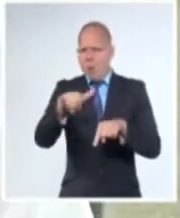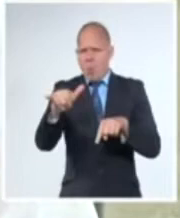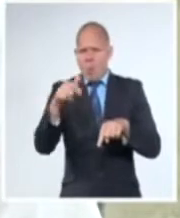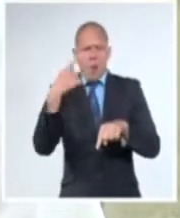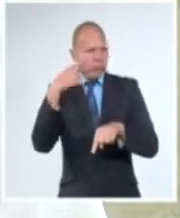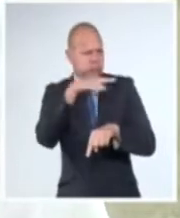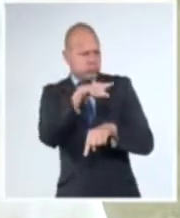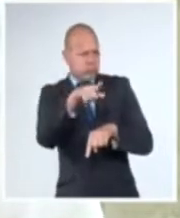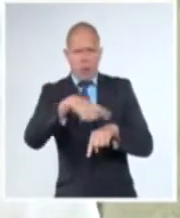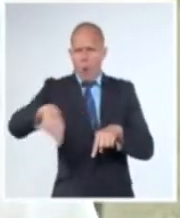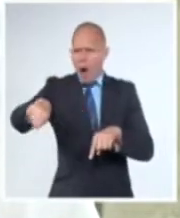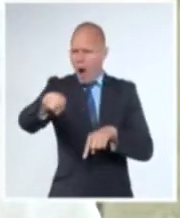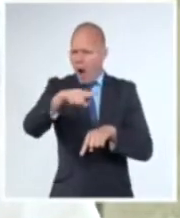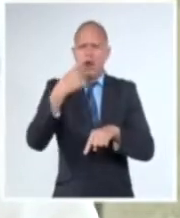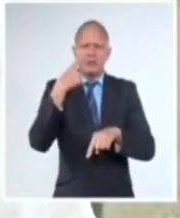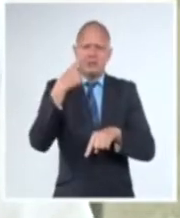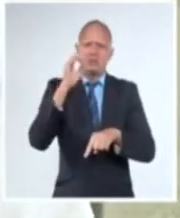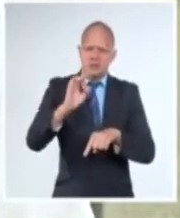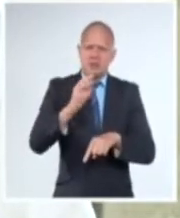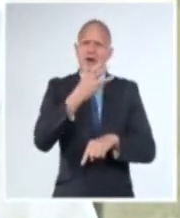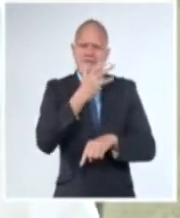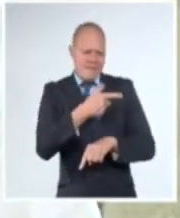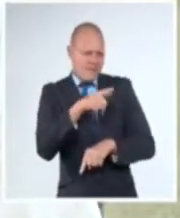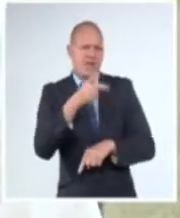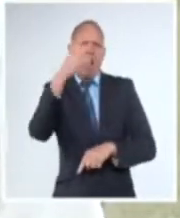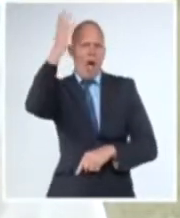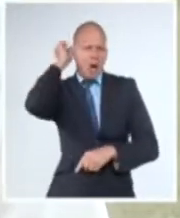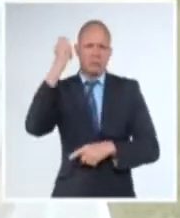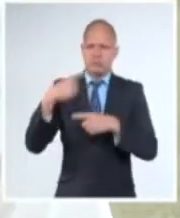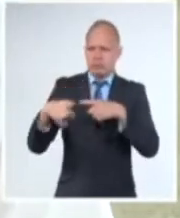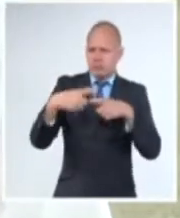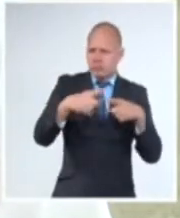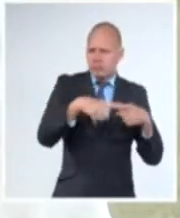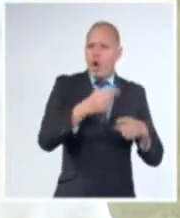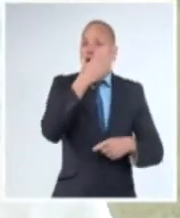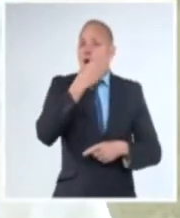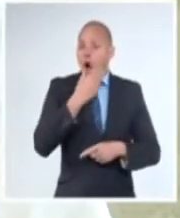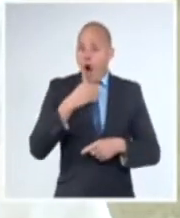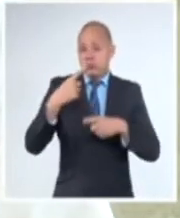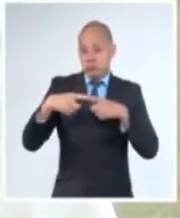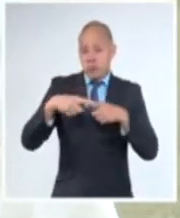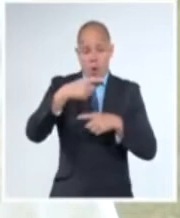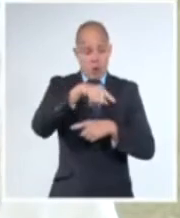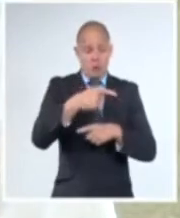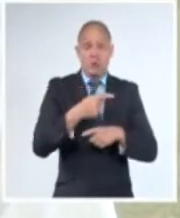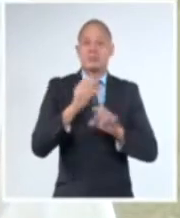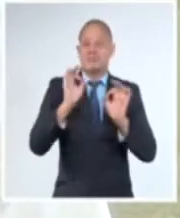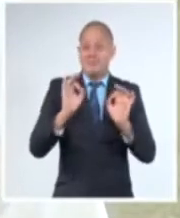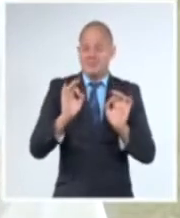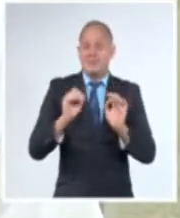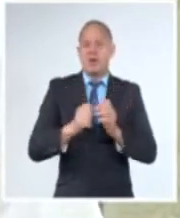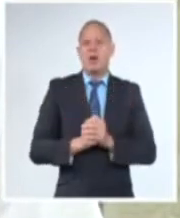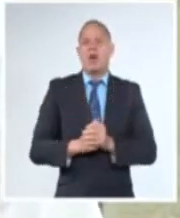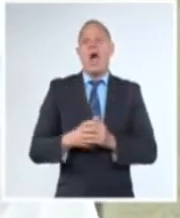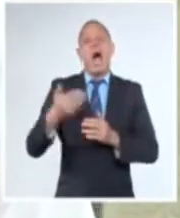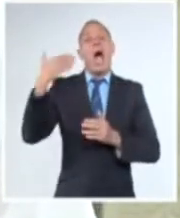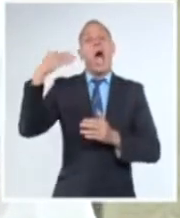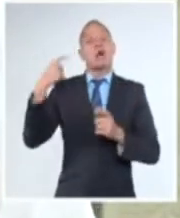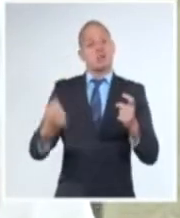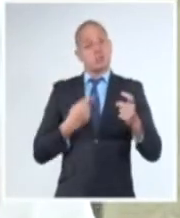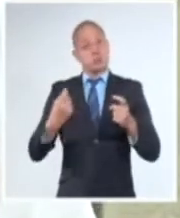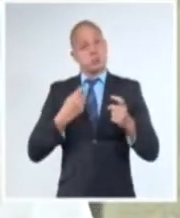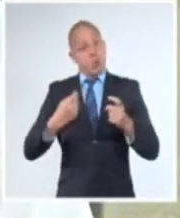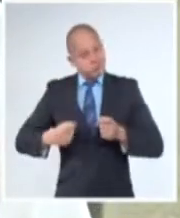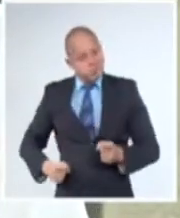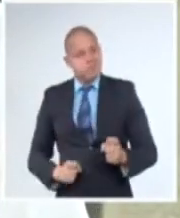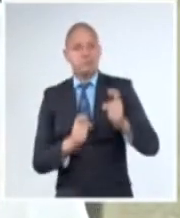nuestro comandante en jefe, en nuestro general de ejército, en la generación histórica del país, que un día decidieron y